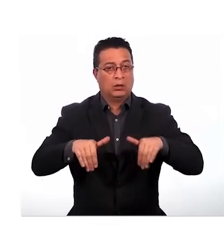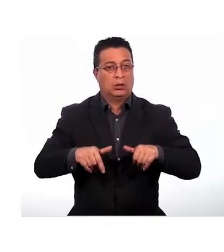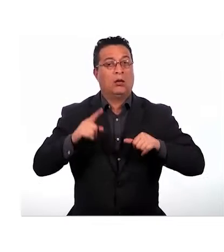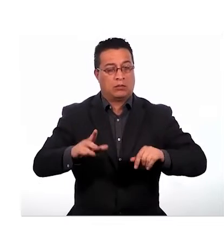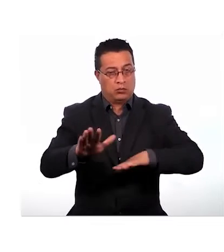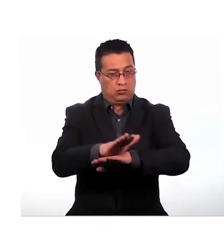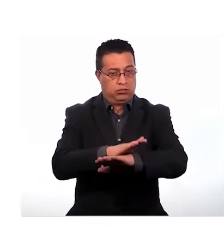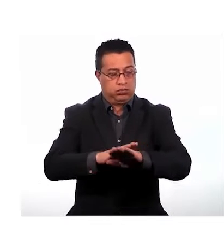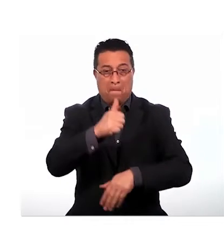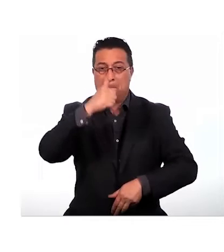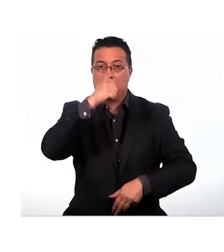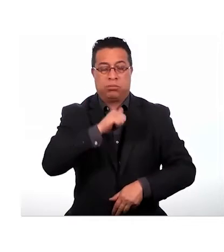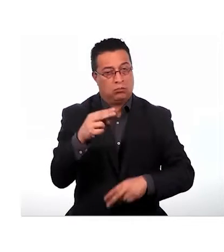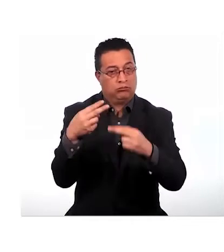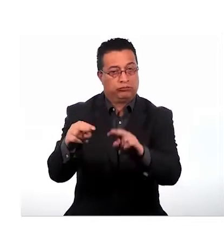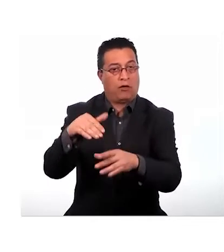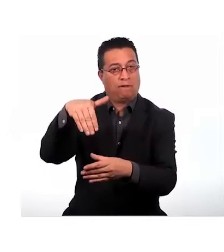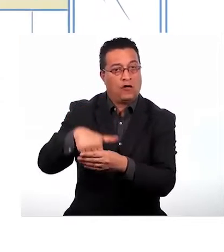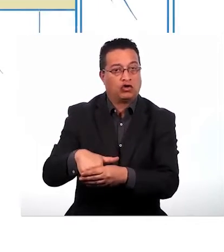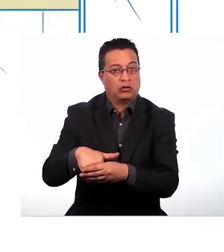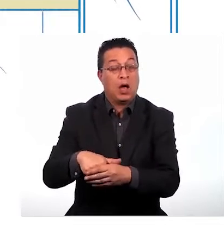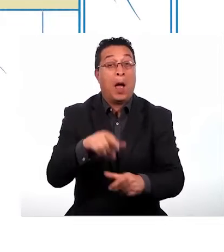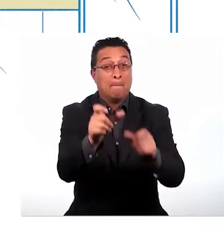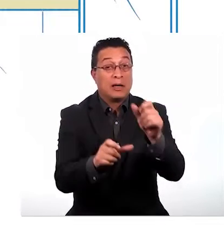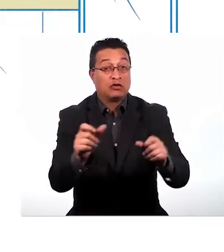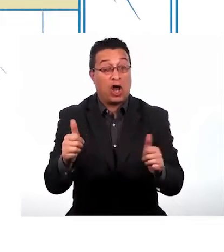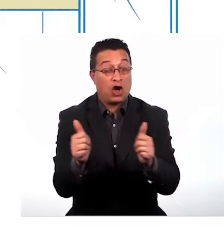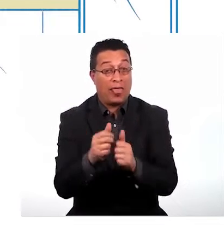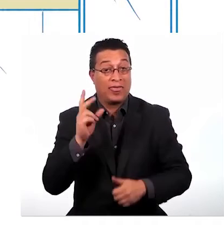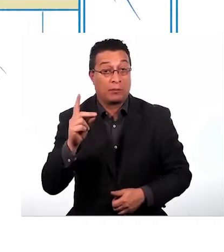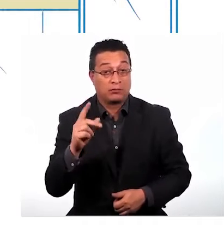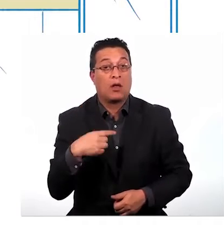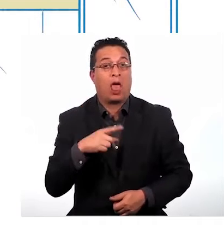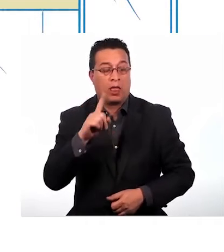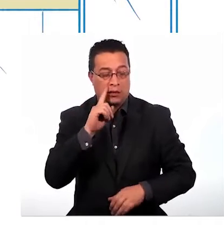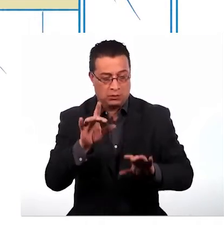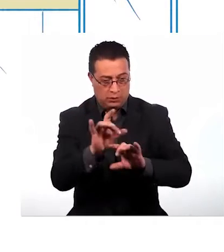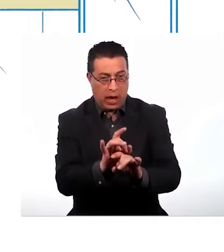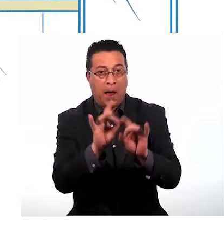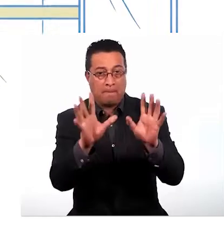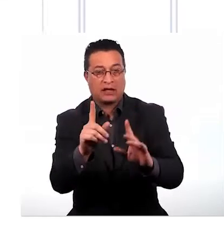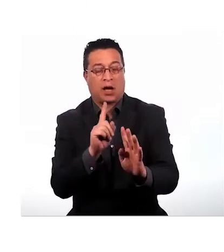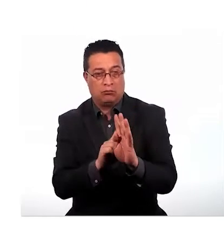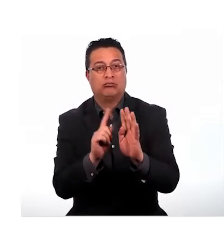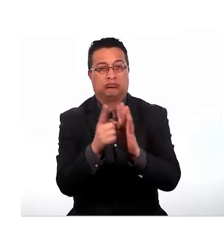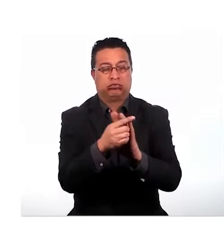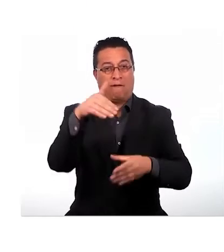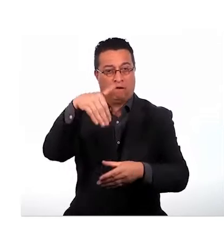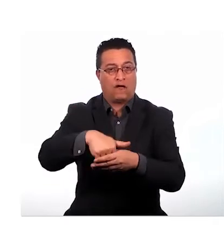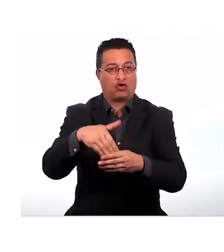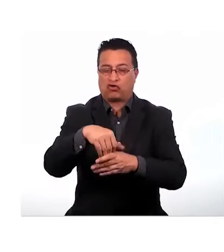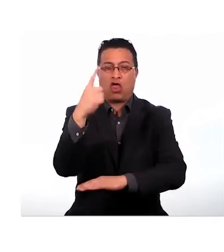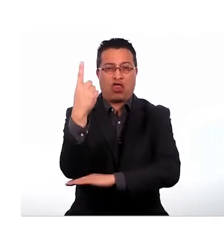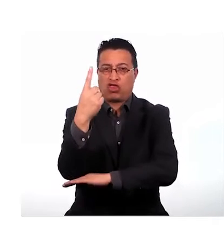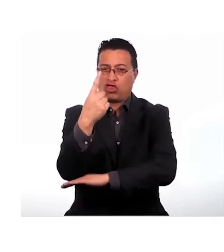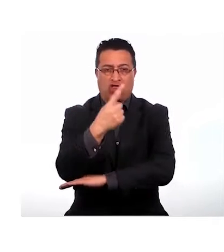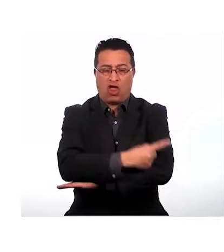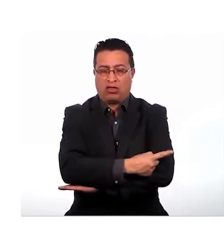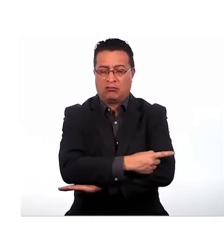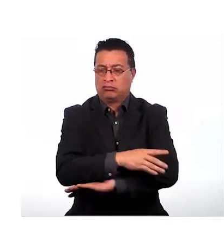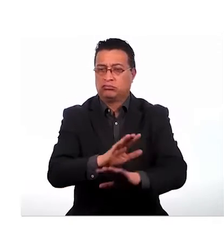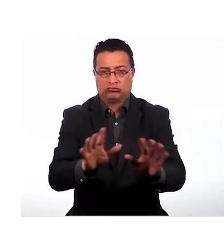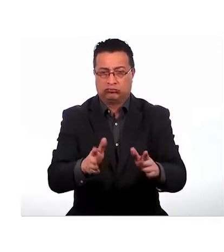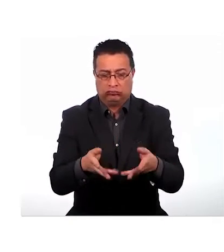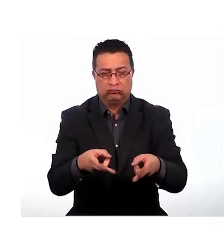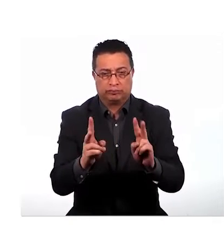acompañadas por una persona mayor de 18 años que sea de su confianza, haciendo uso del voto asistido. Para esto,